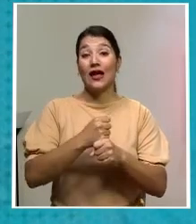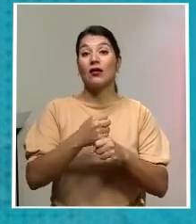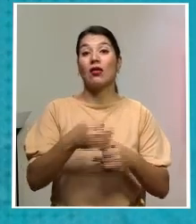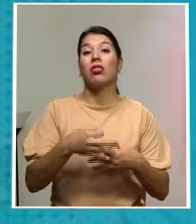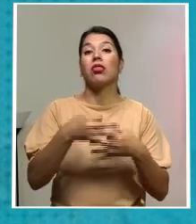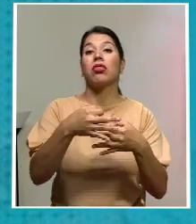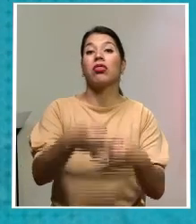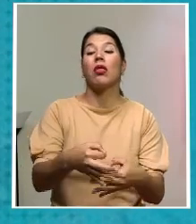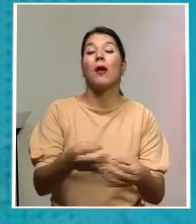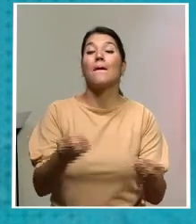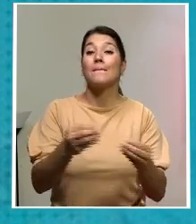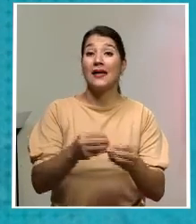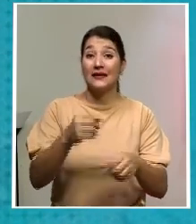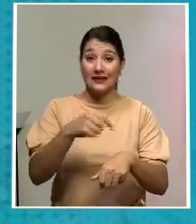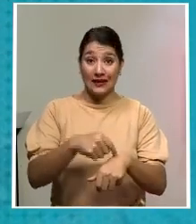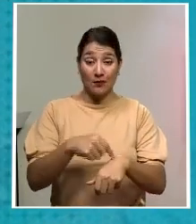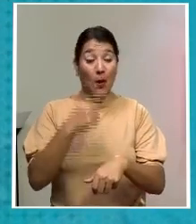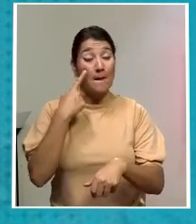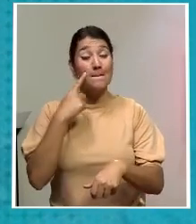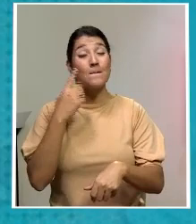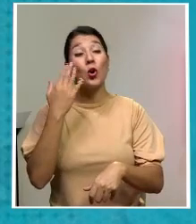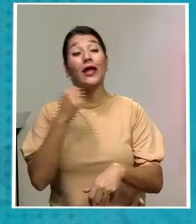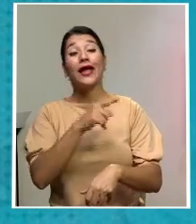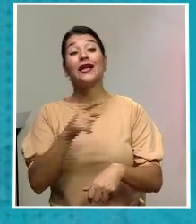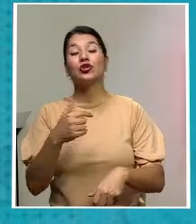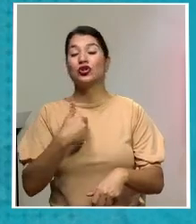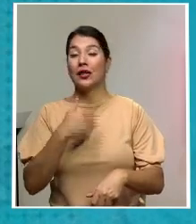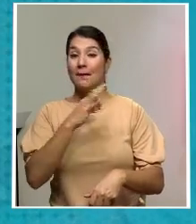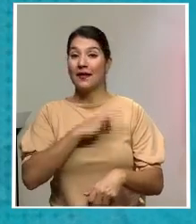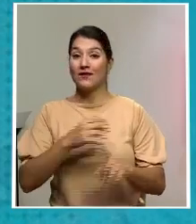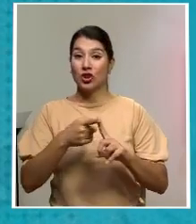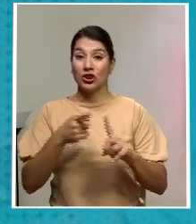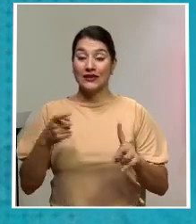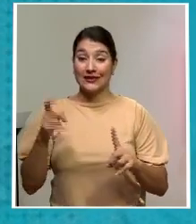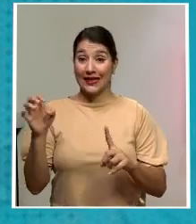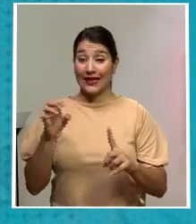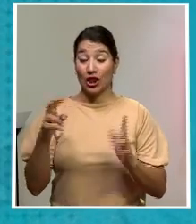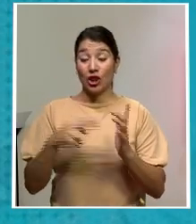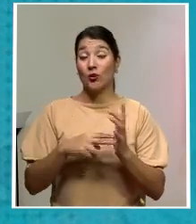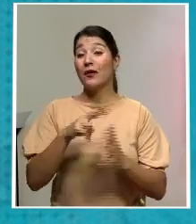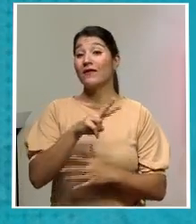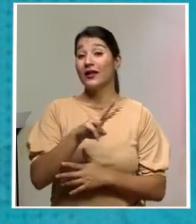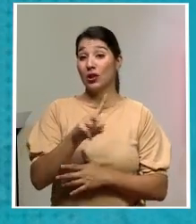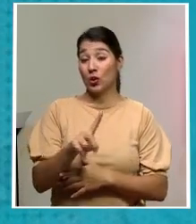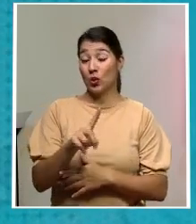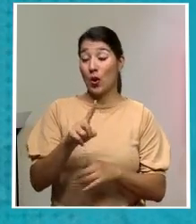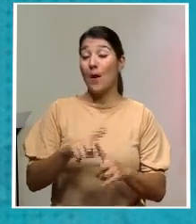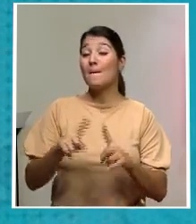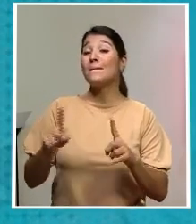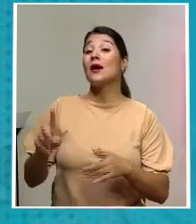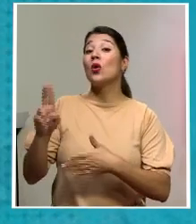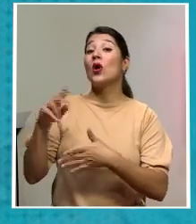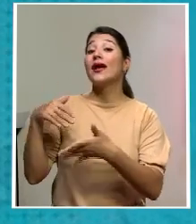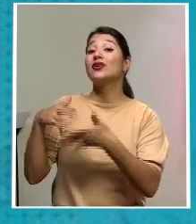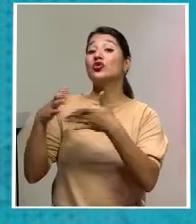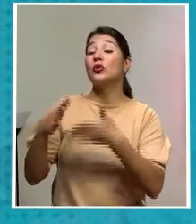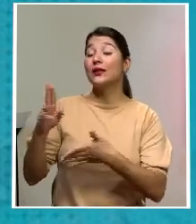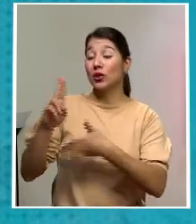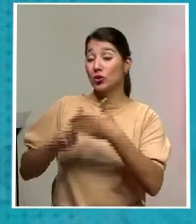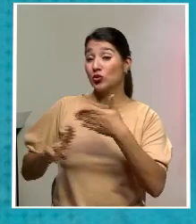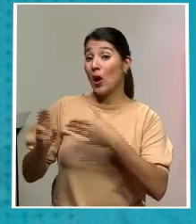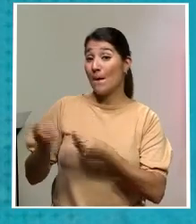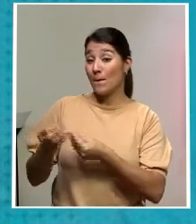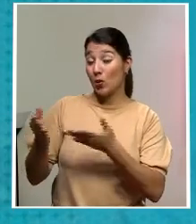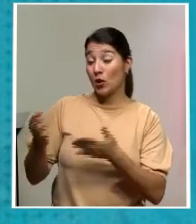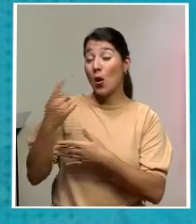venido recibiendo este beneficio desde enero 2021. Mientras que los estudiantes de las universidades públicas, dado